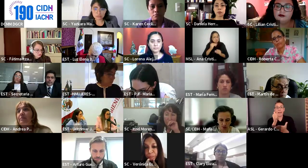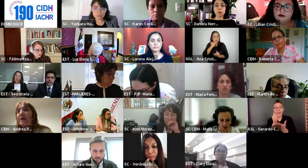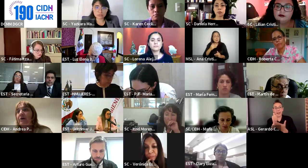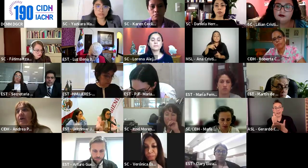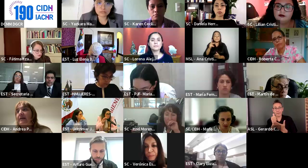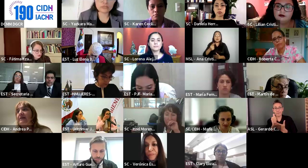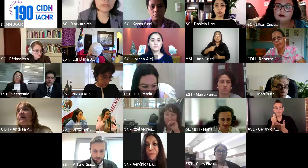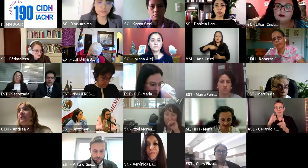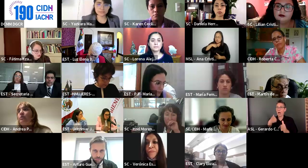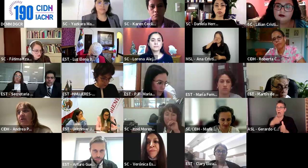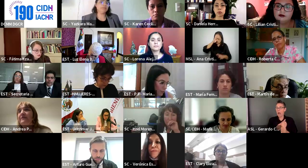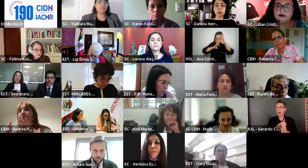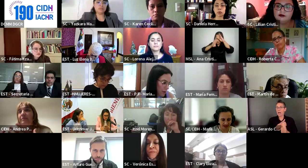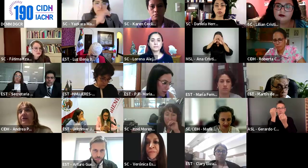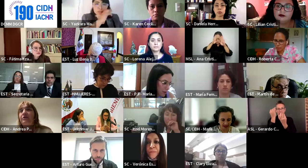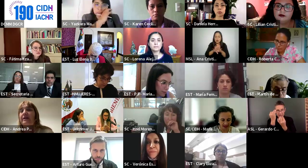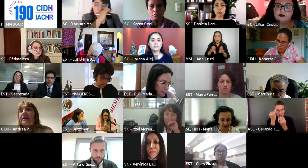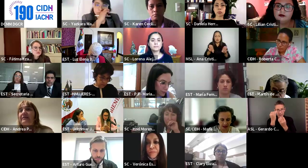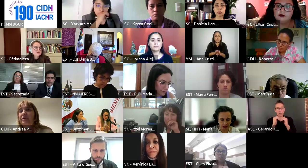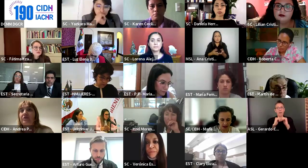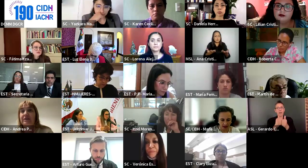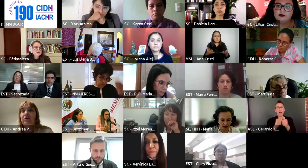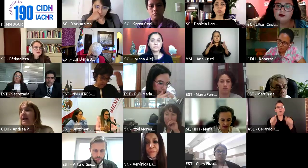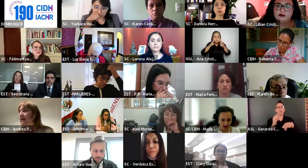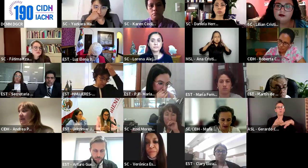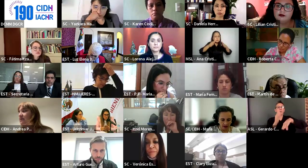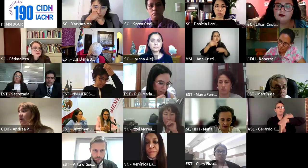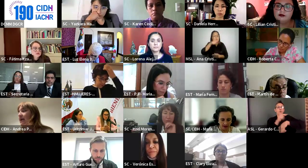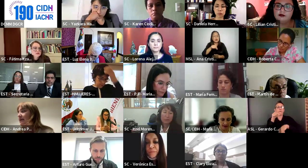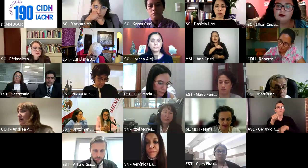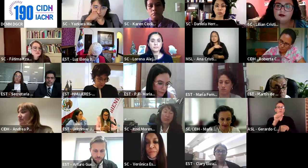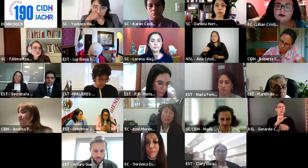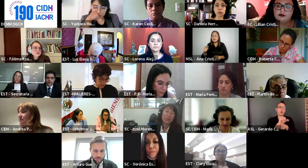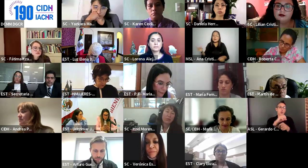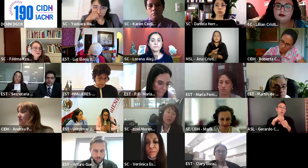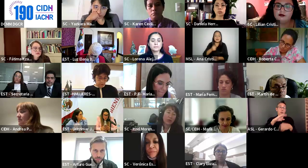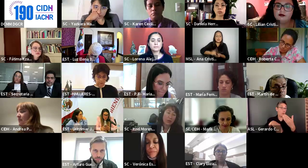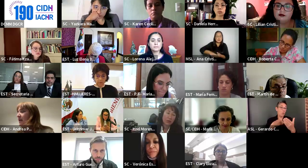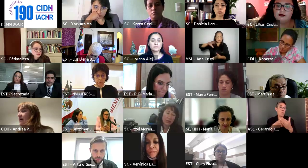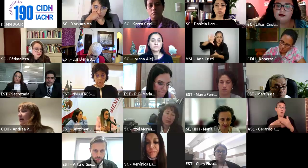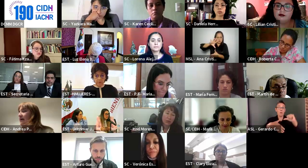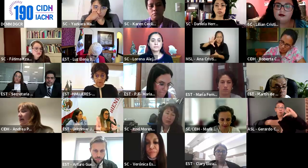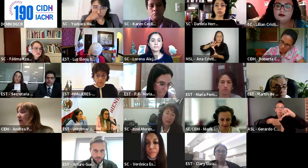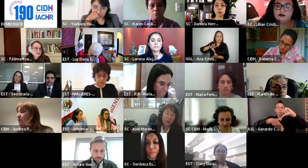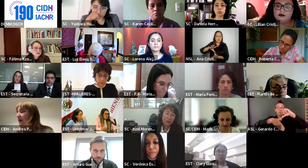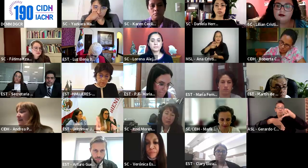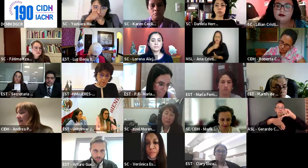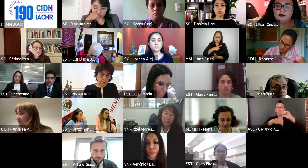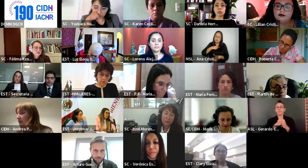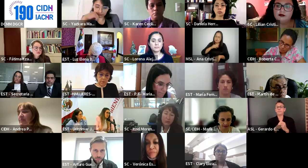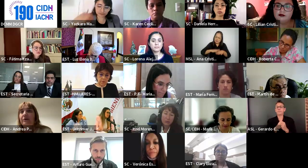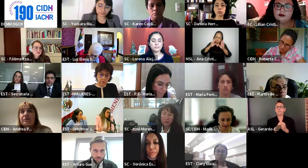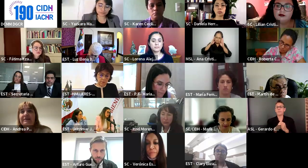cómo mejorar nuestro desempeño en la situación de toda la región. Tengo